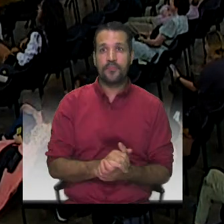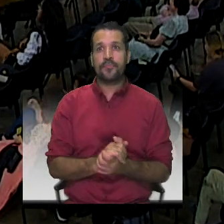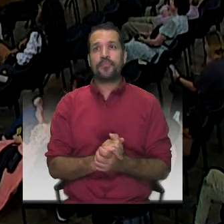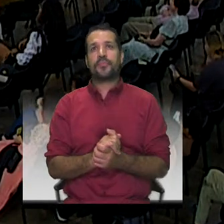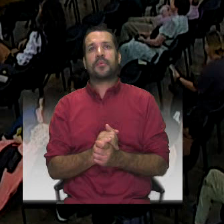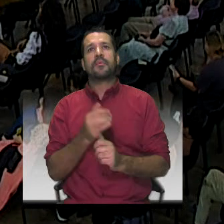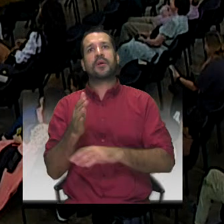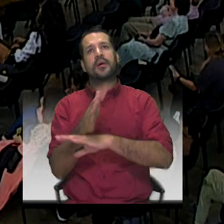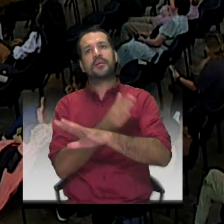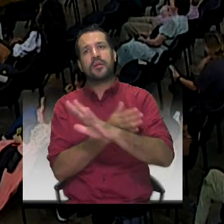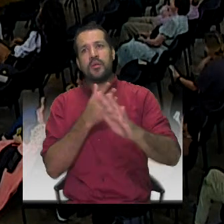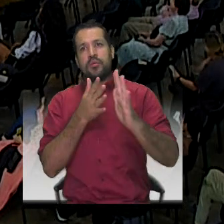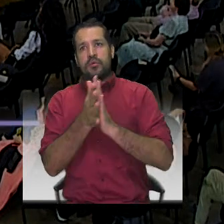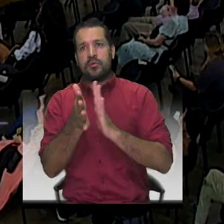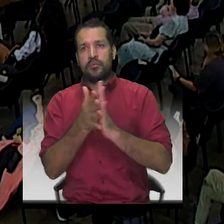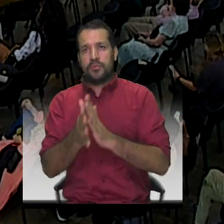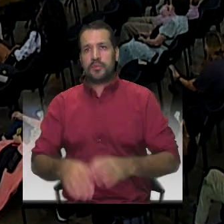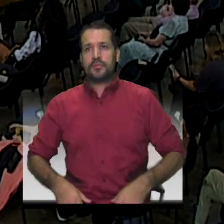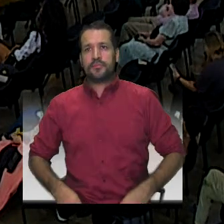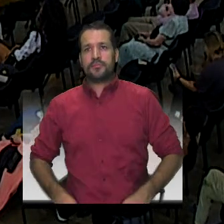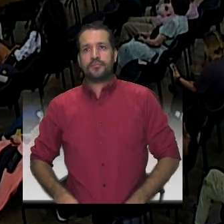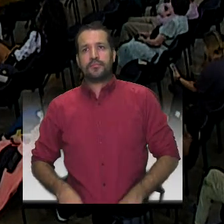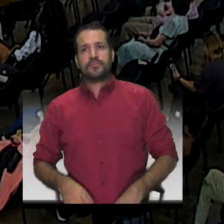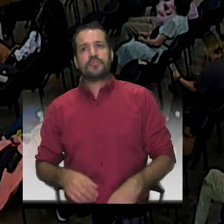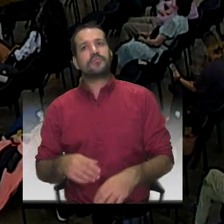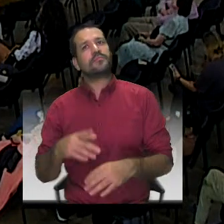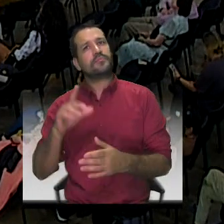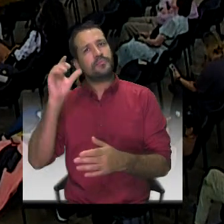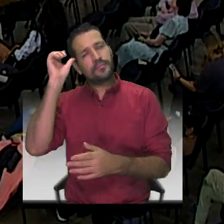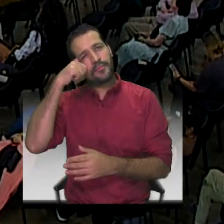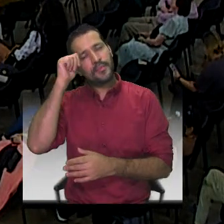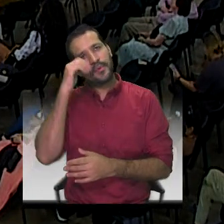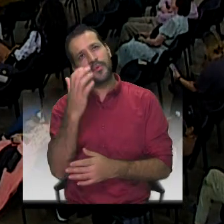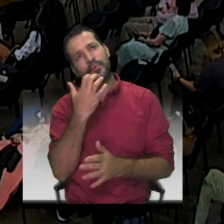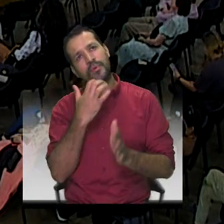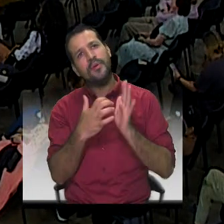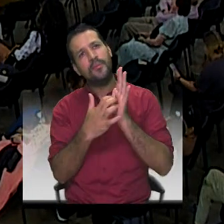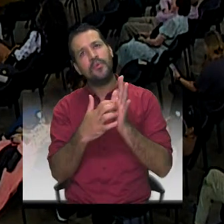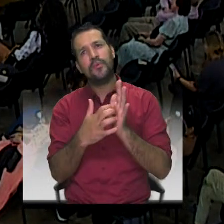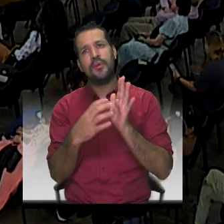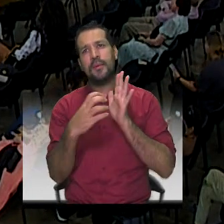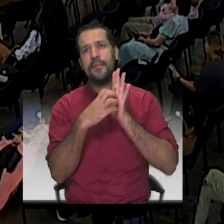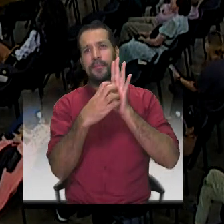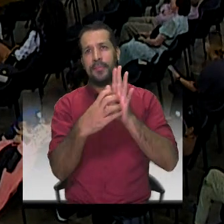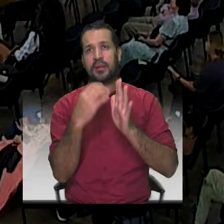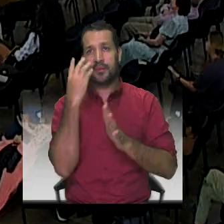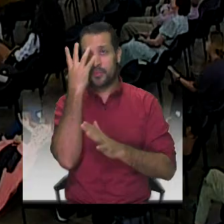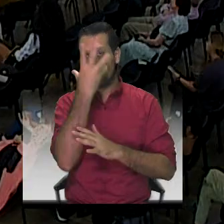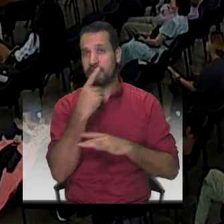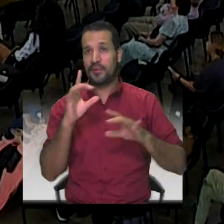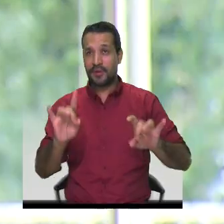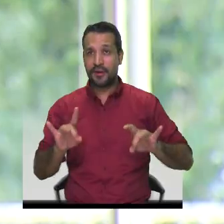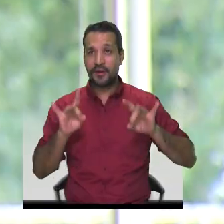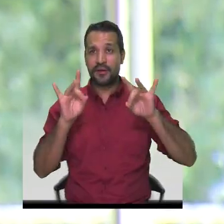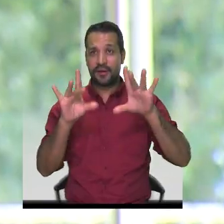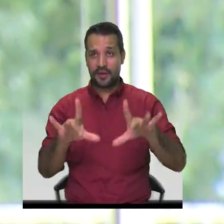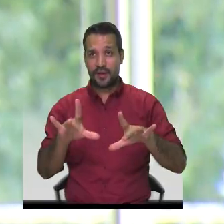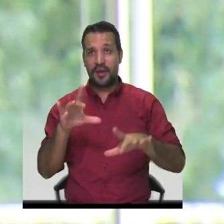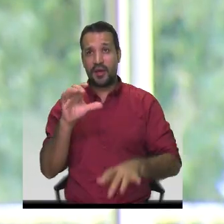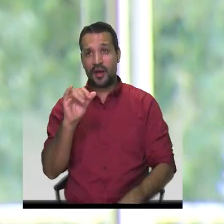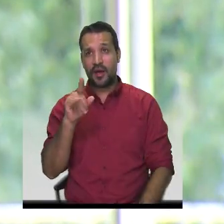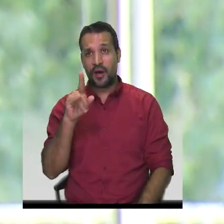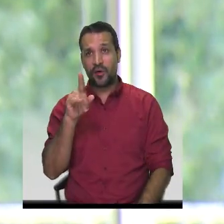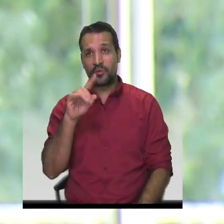Mientras hablabas ahorita y usted respondía, me acordé de un ejemplo de una marca muy bonita. En Australia hay unas botas muy famosas que son